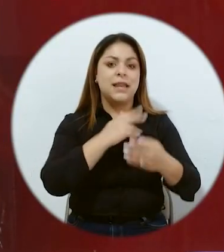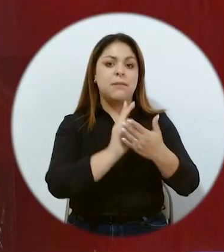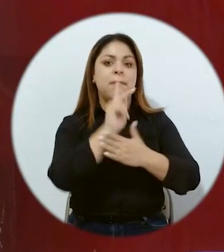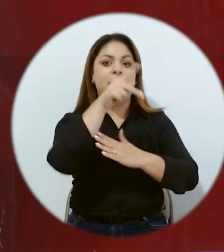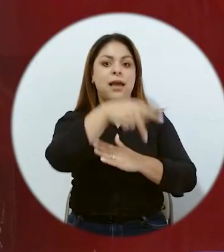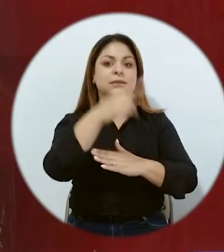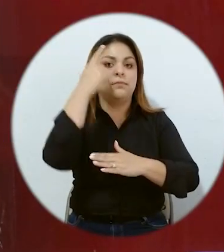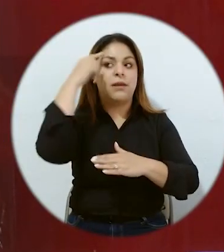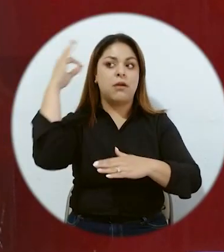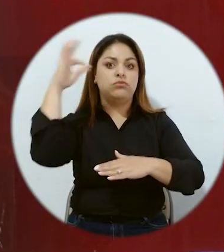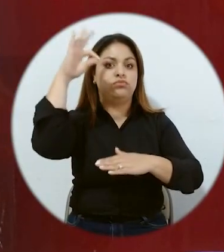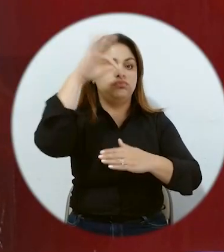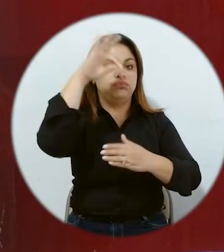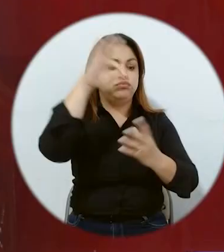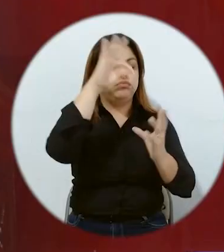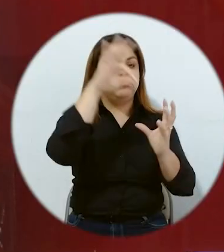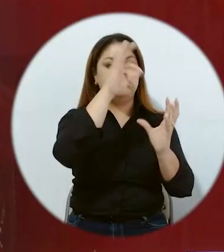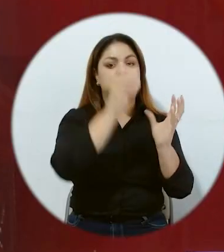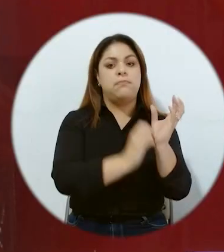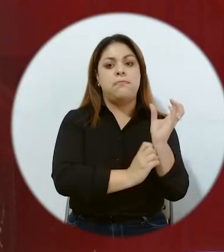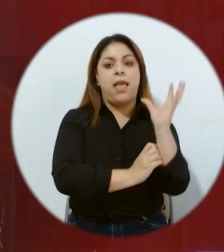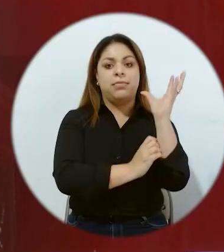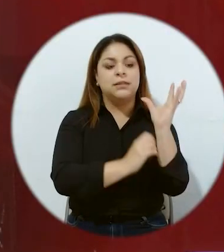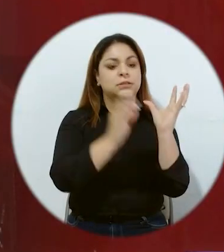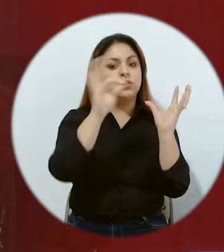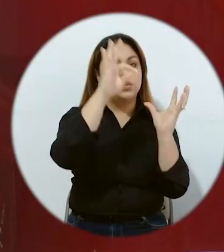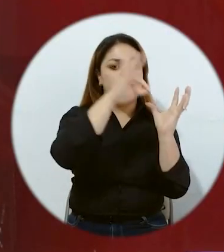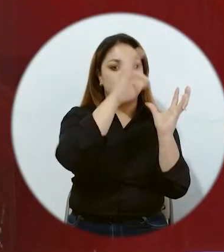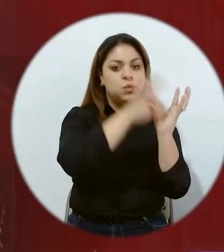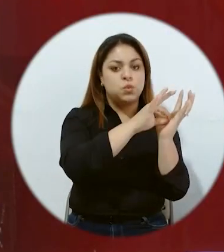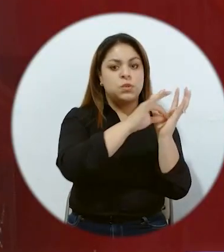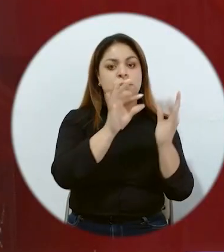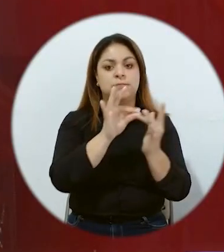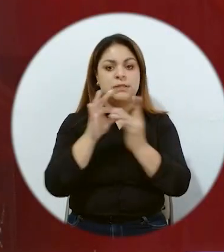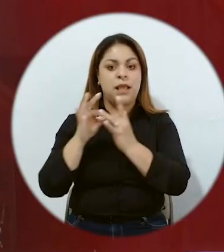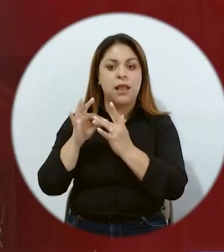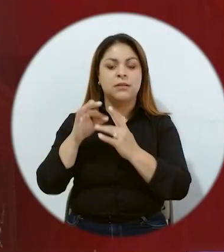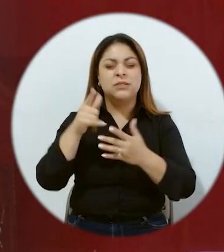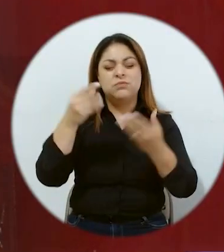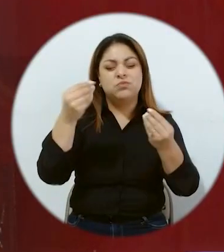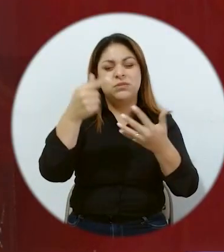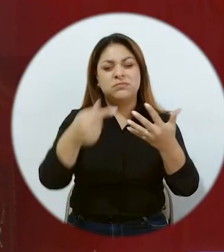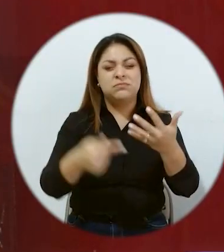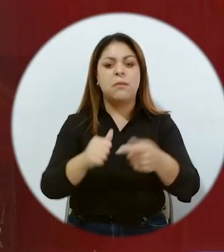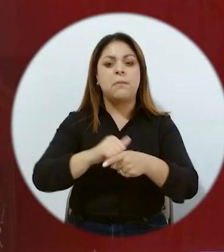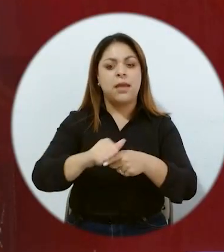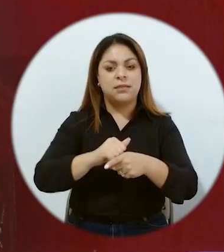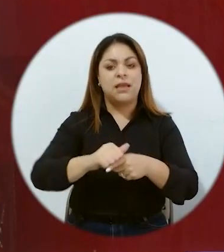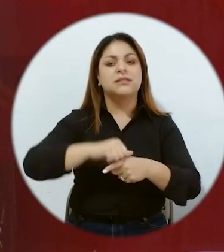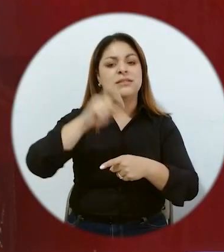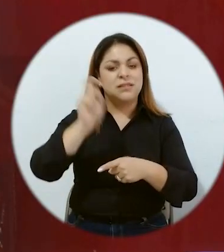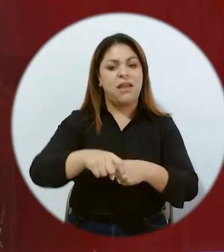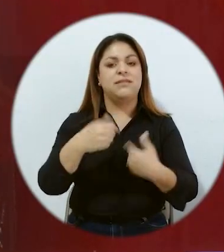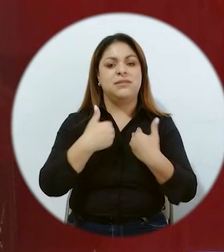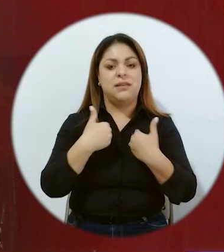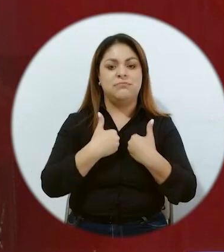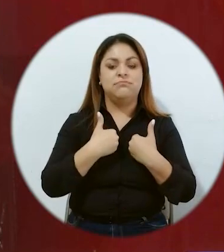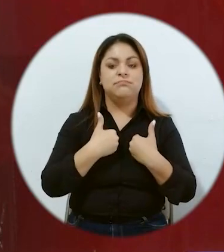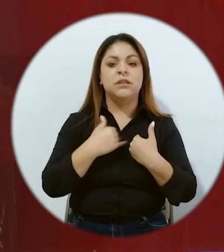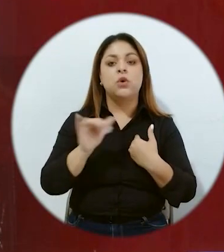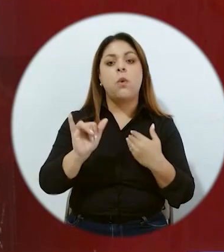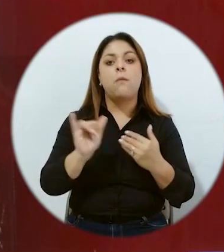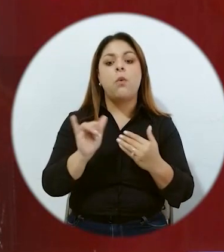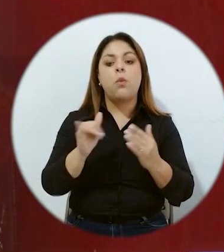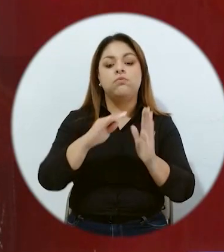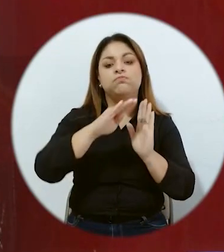que tener una diversidad de cultivos de servicio. Esto es este conjunto de prácticas que nos dan la hoja de ruta y de un cómo movimiento